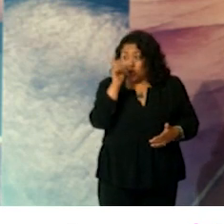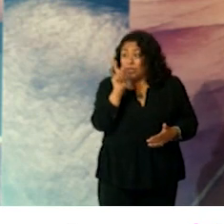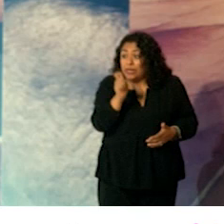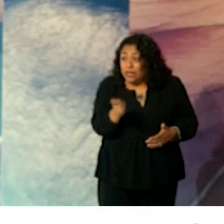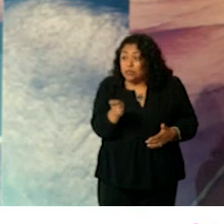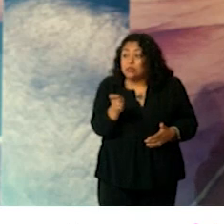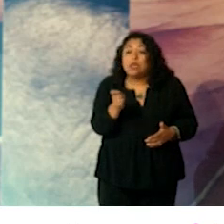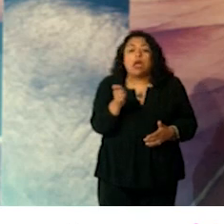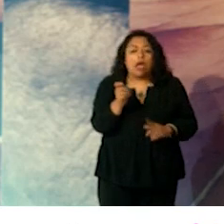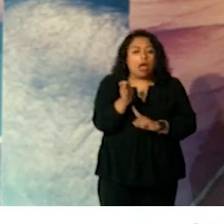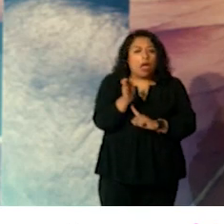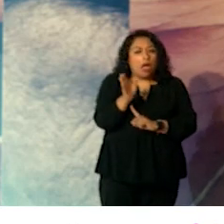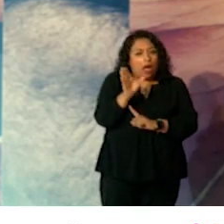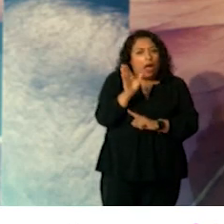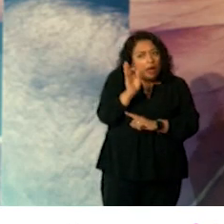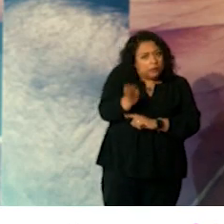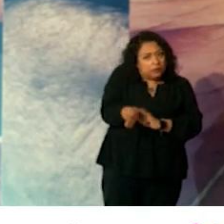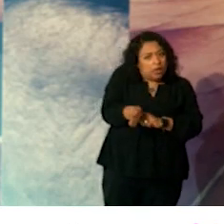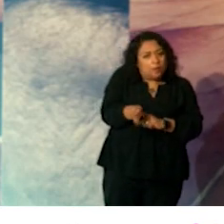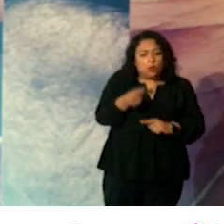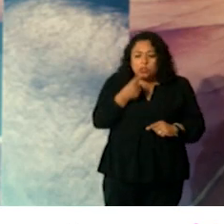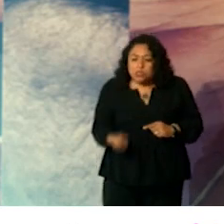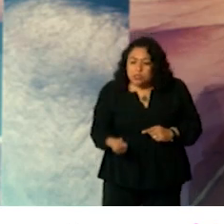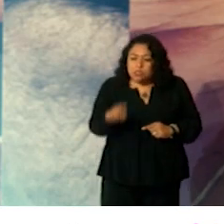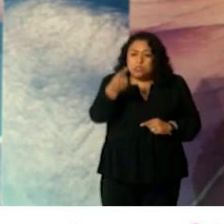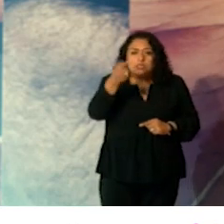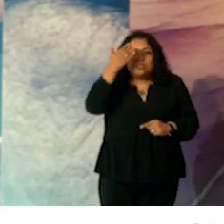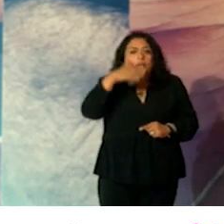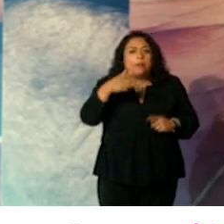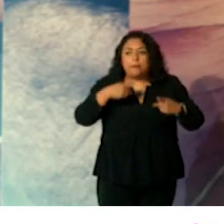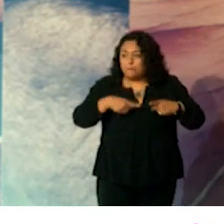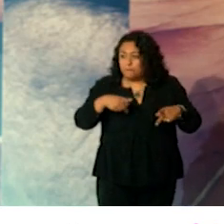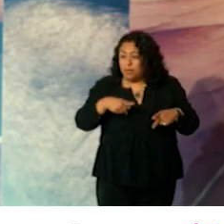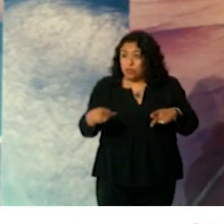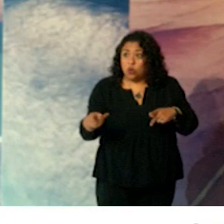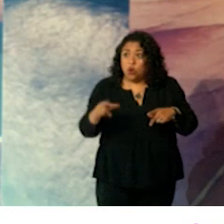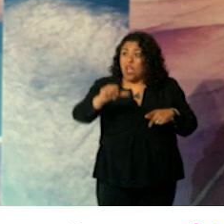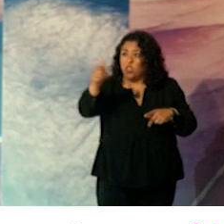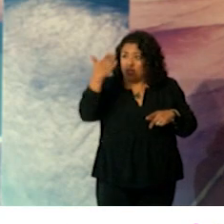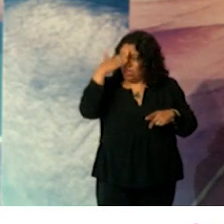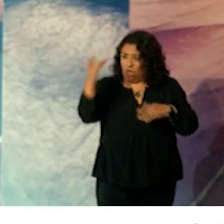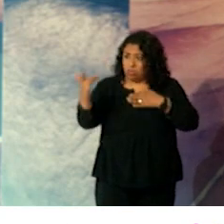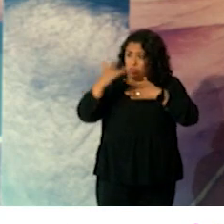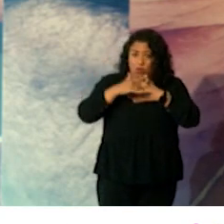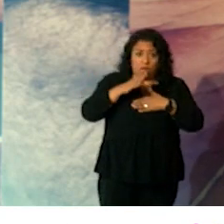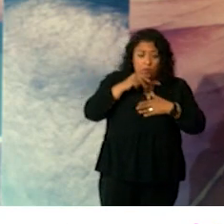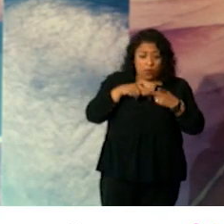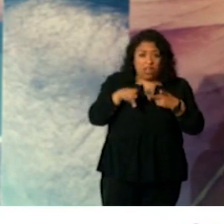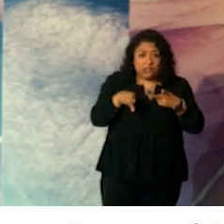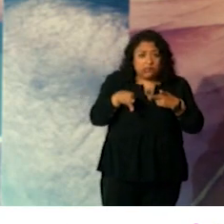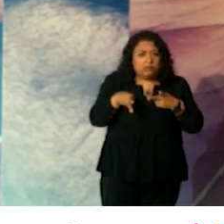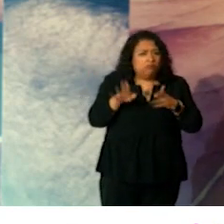significa consentimiento. Que los chicos y chicas crezcan sabiendo que una persona agenda no te puede tocar. Que la menstruación es